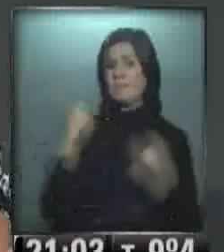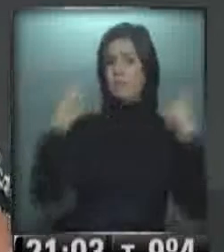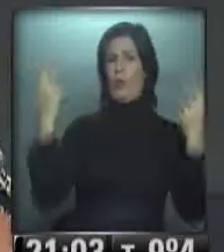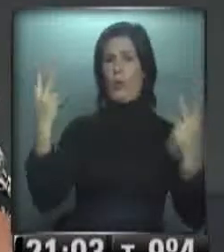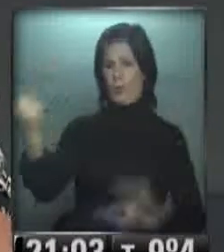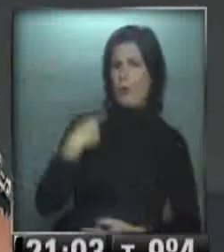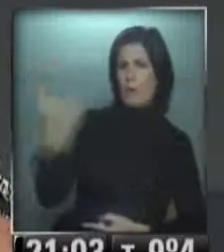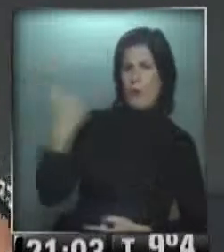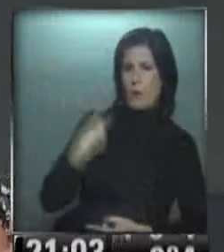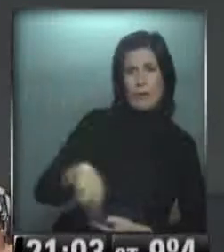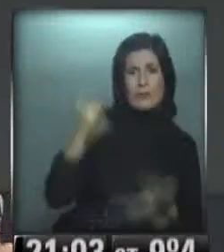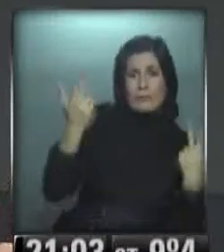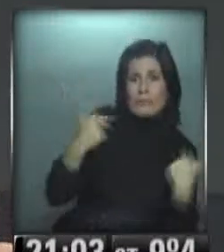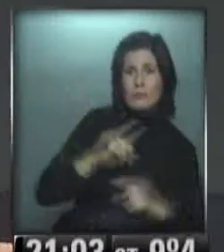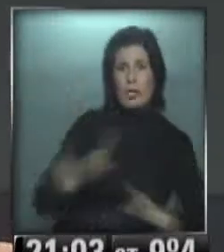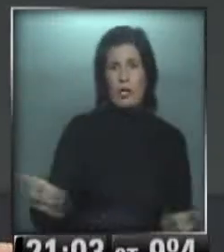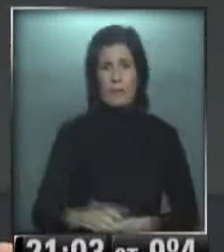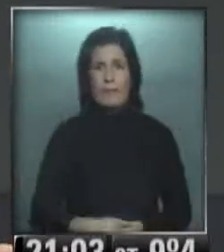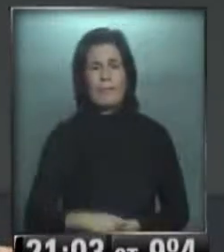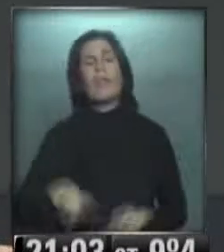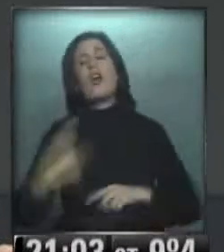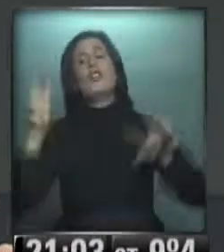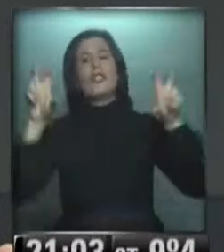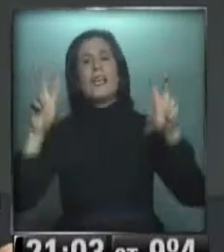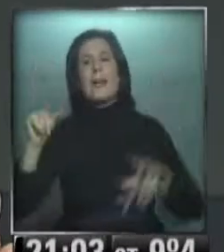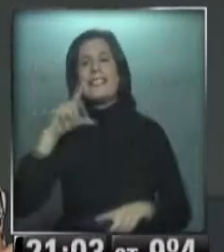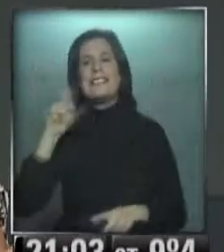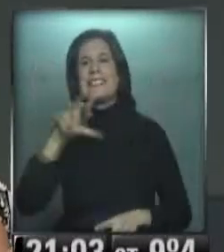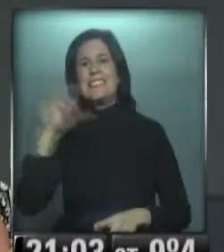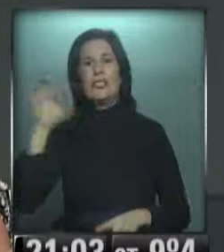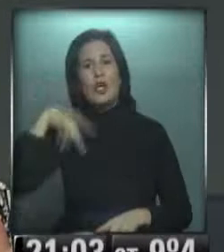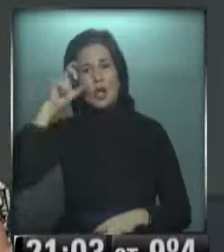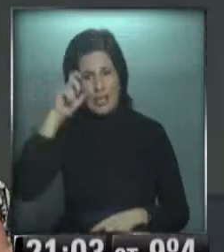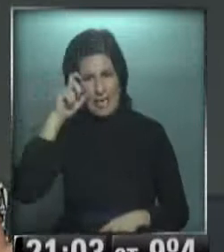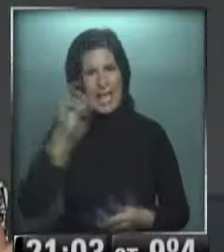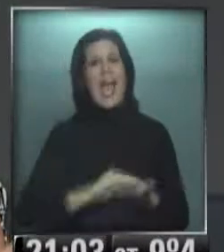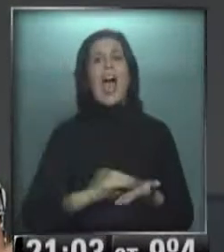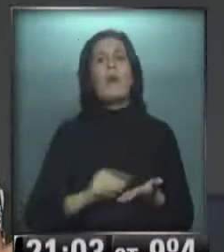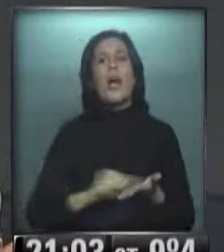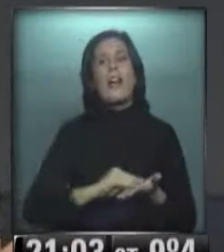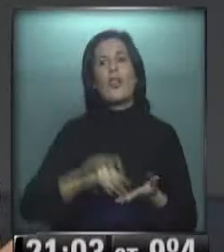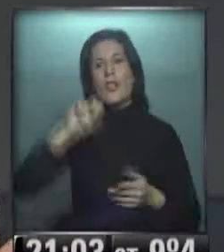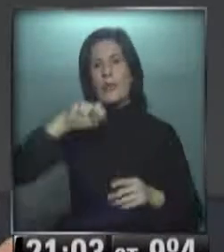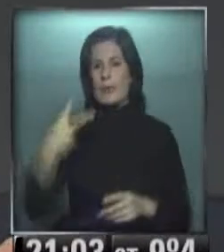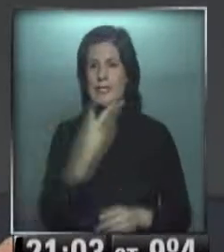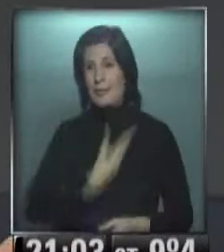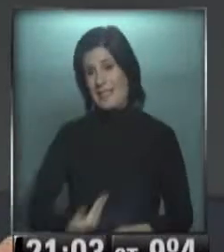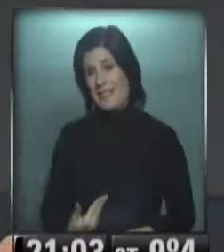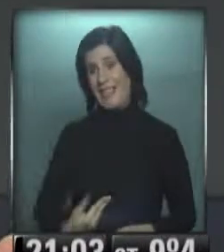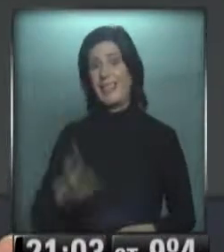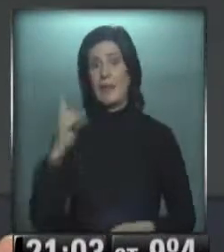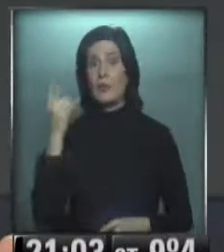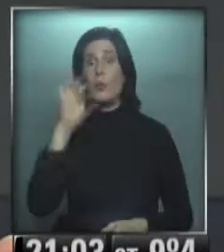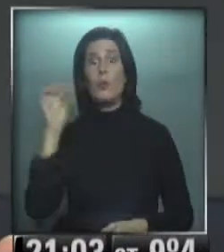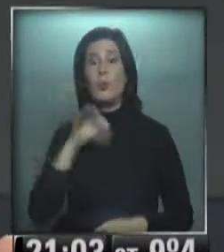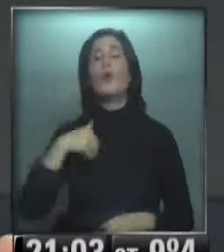hablamos ahora a causa ciccone porque los abogados defensores del vicepresidente amado boudu anticiparon que apelarán el procesamiento dictado en